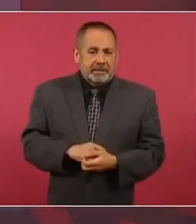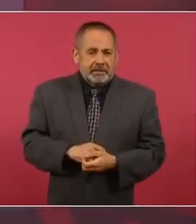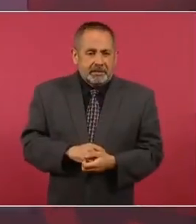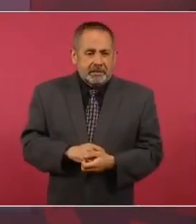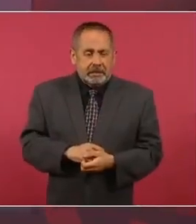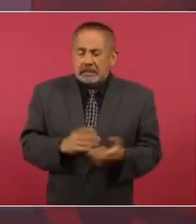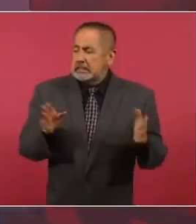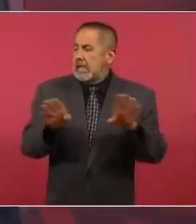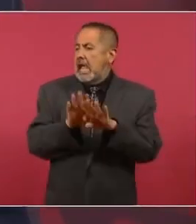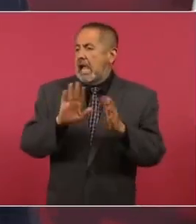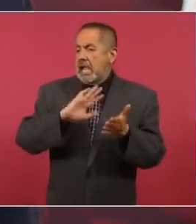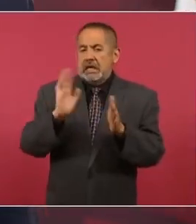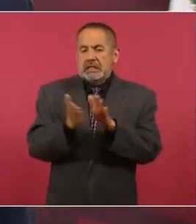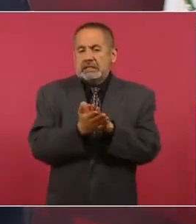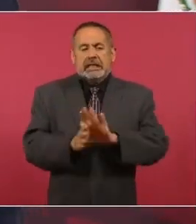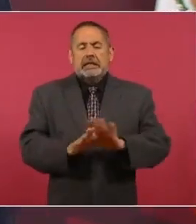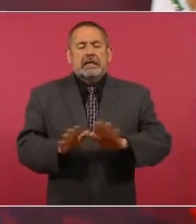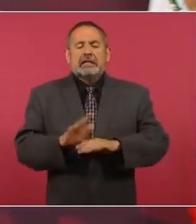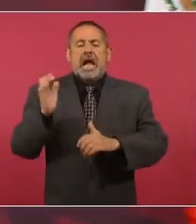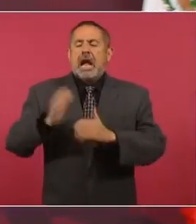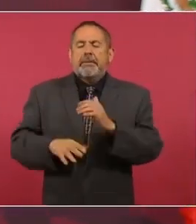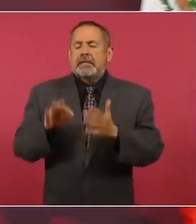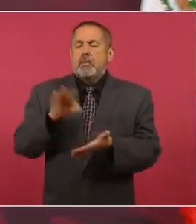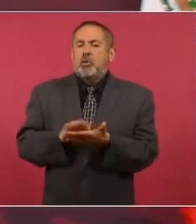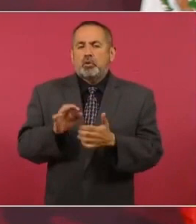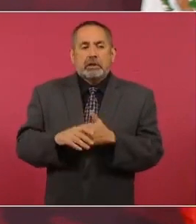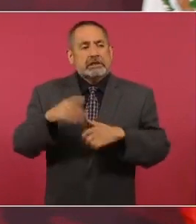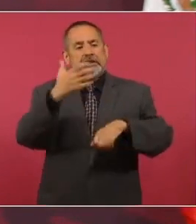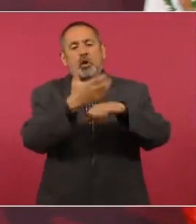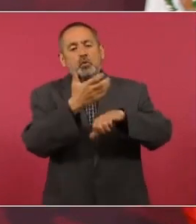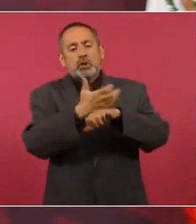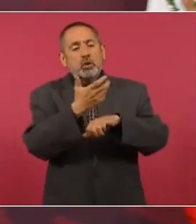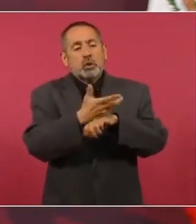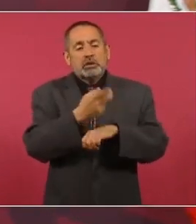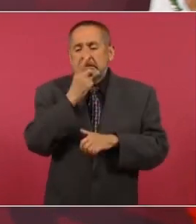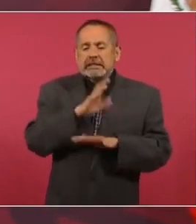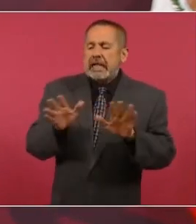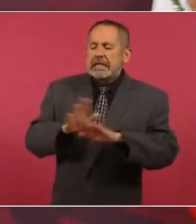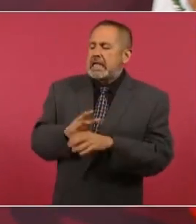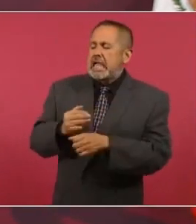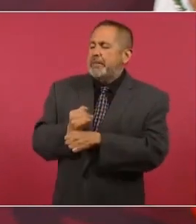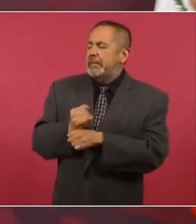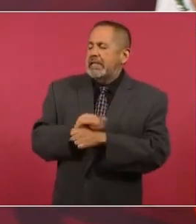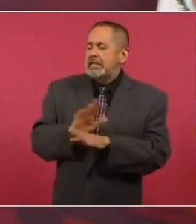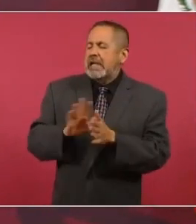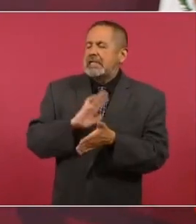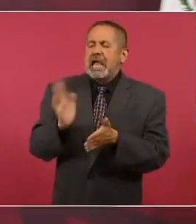carpetazo allá, en Estados Unidos.